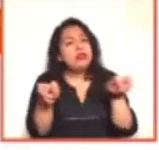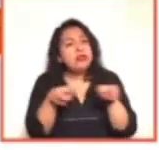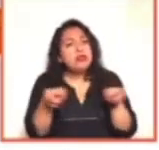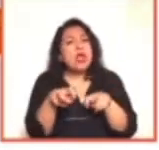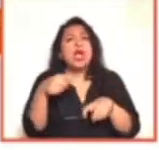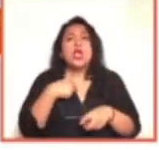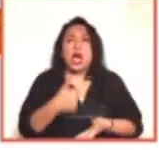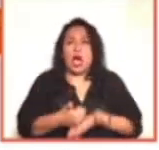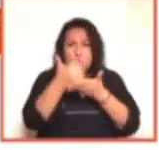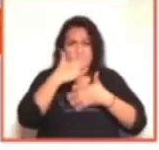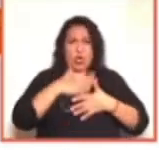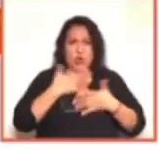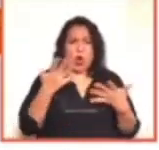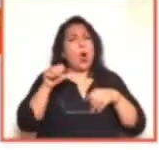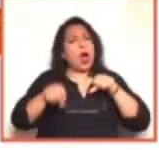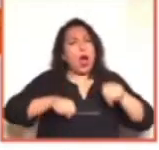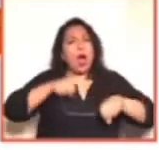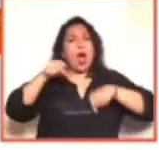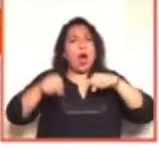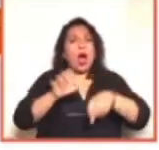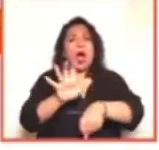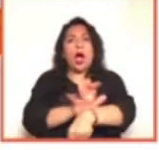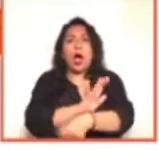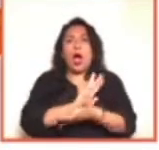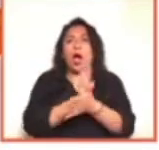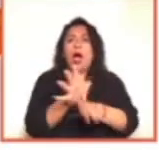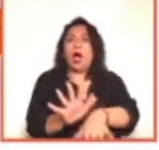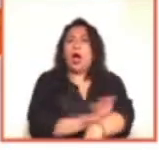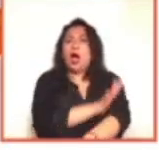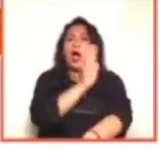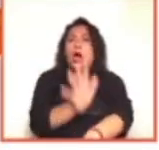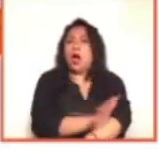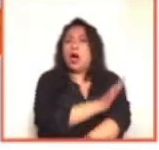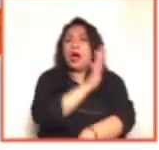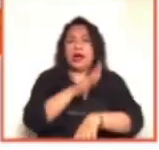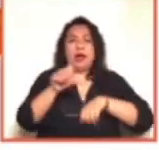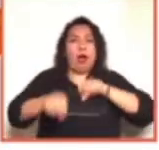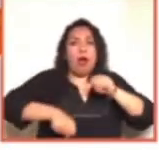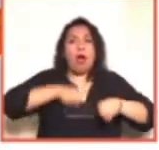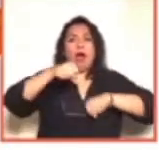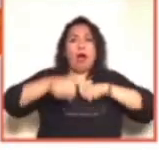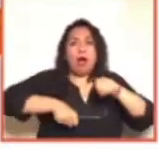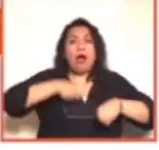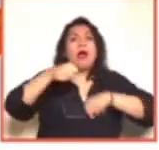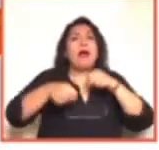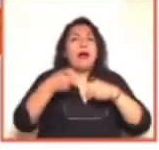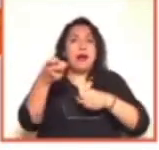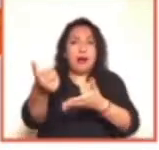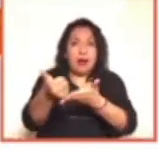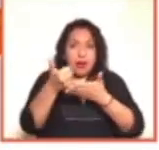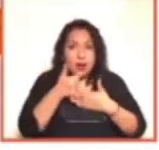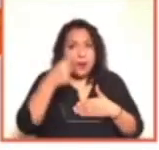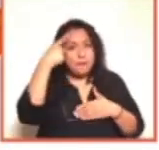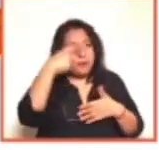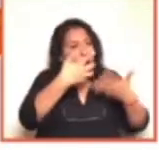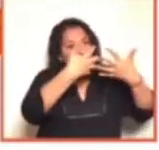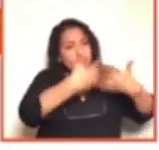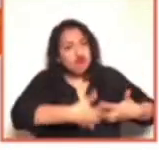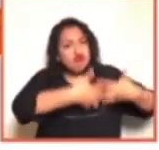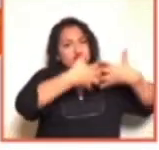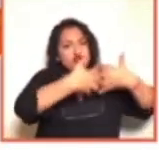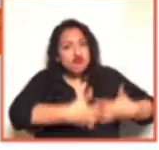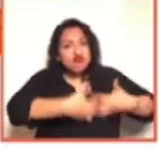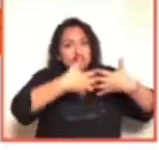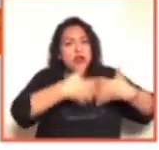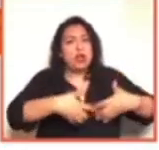propio pedaleo, y esta energía cinética que se genera con su pedaleo es la energía que nos ayuda a alimentar estas funciones que podemos hacer al